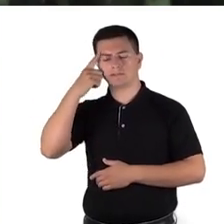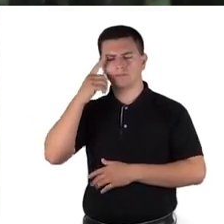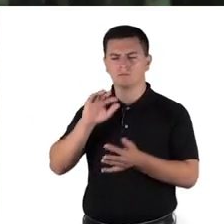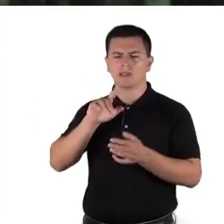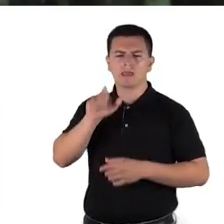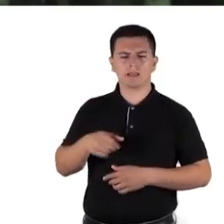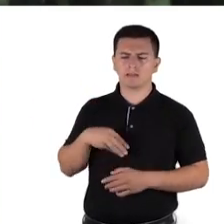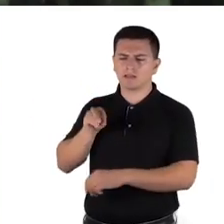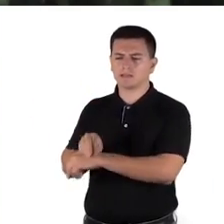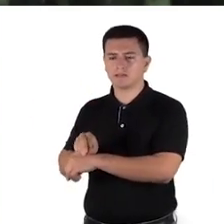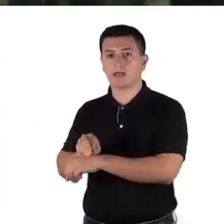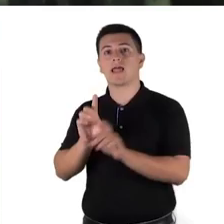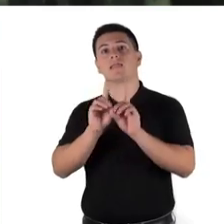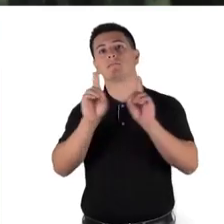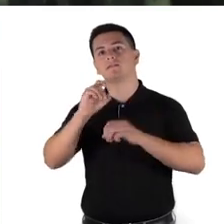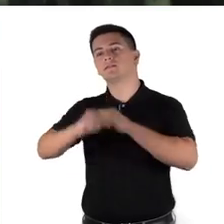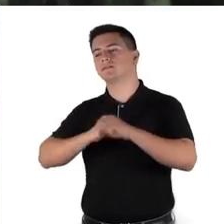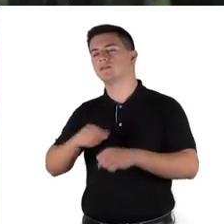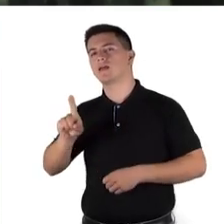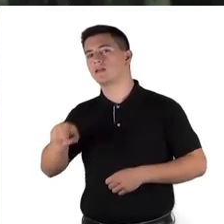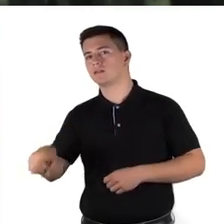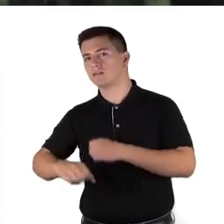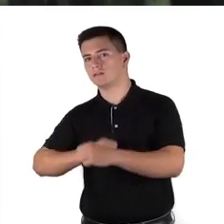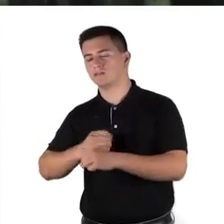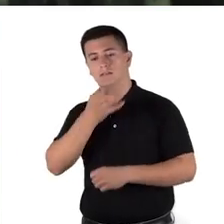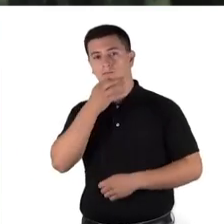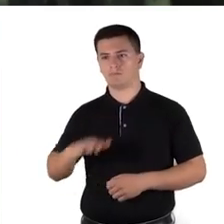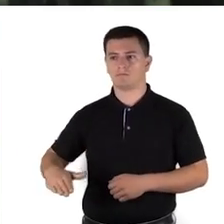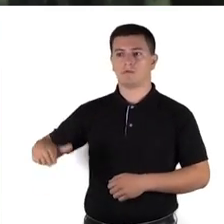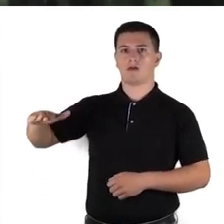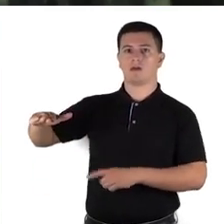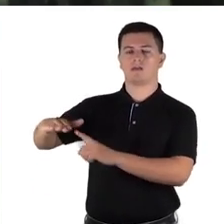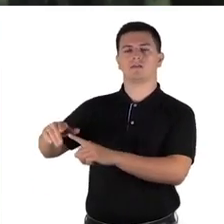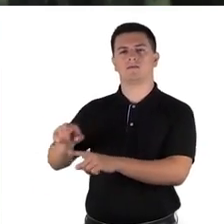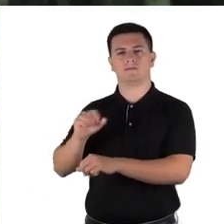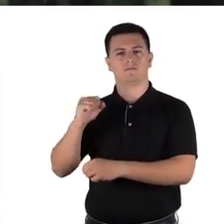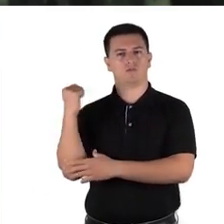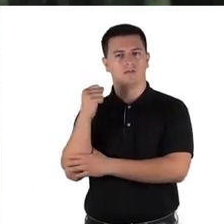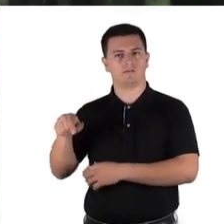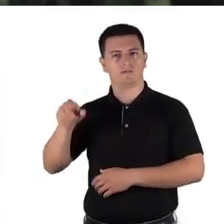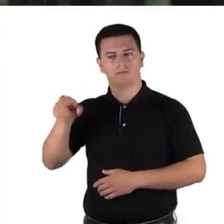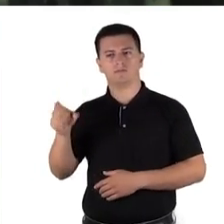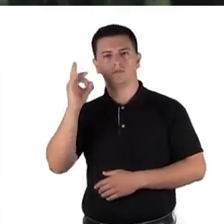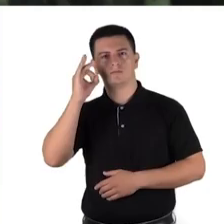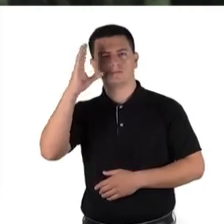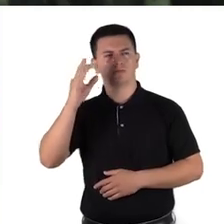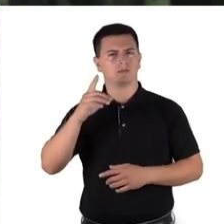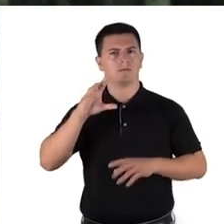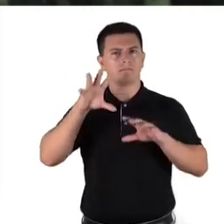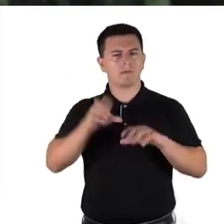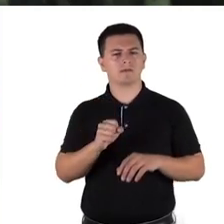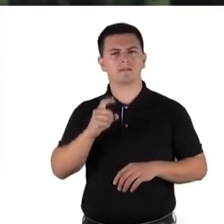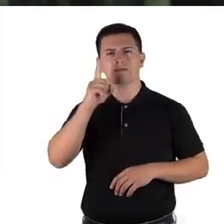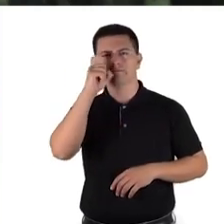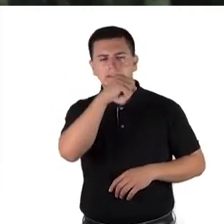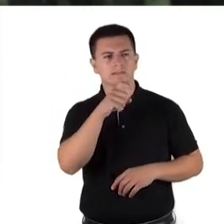ese aprendizaje a través de lo que nosotros querramos enseñar, ya que de vuelta corresponda a la edad. Los niños, cuando son más grandes, deben empezar